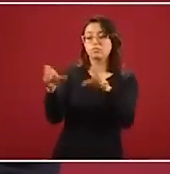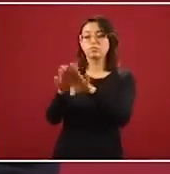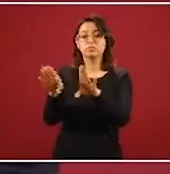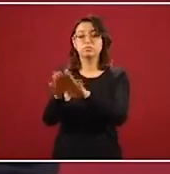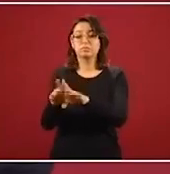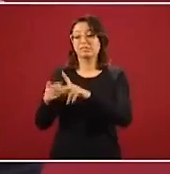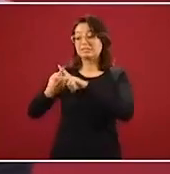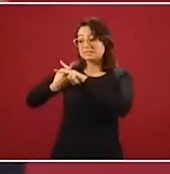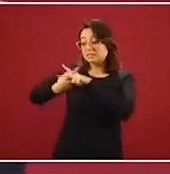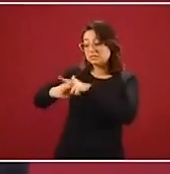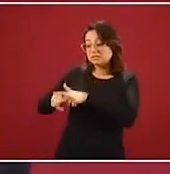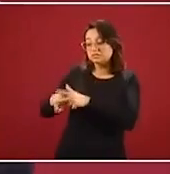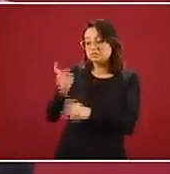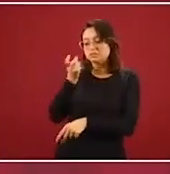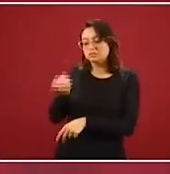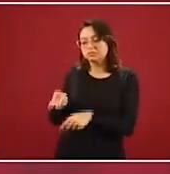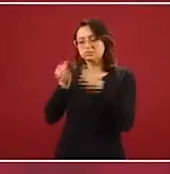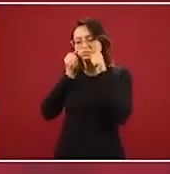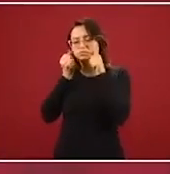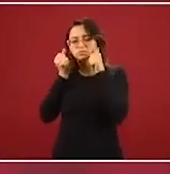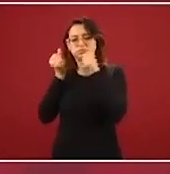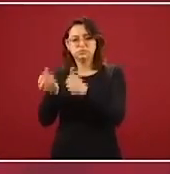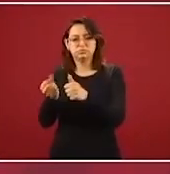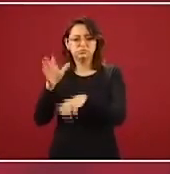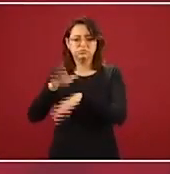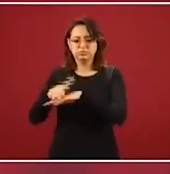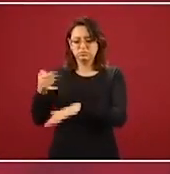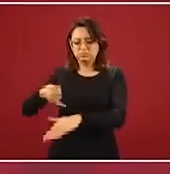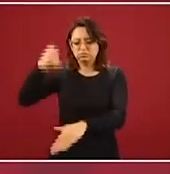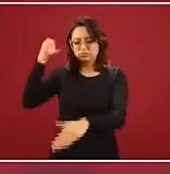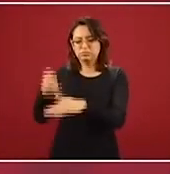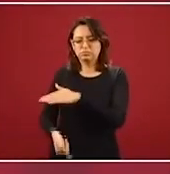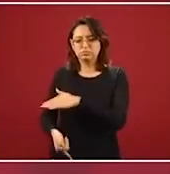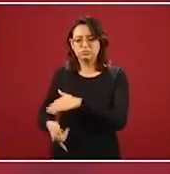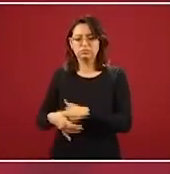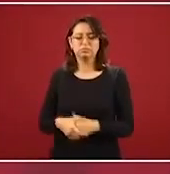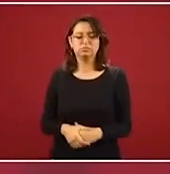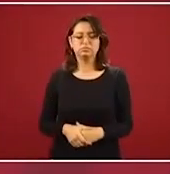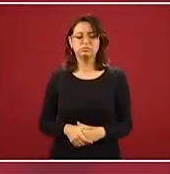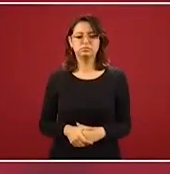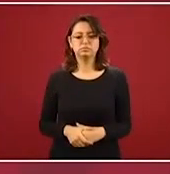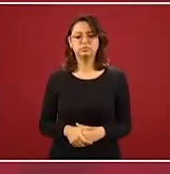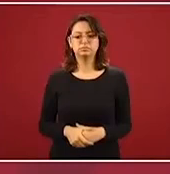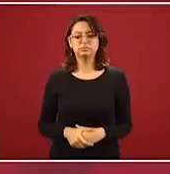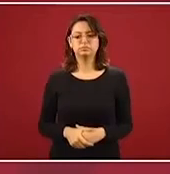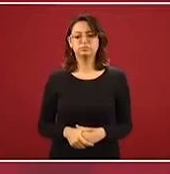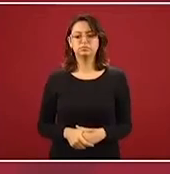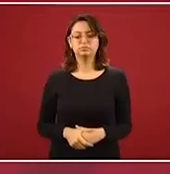es ir al fondo.